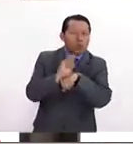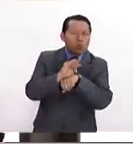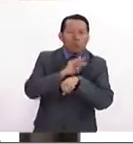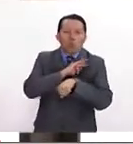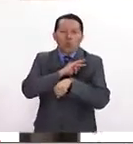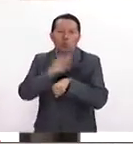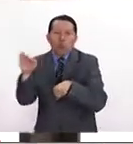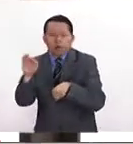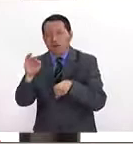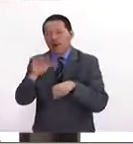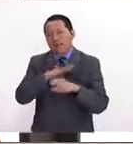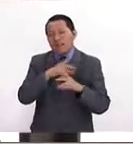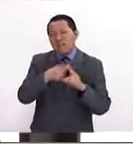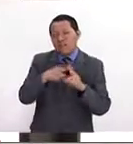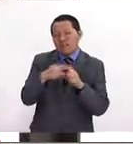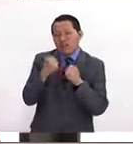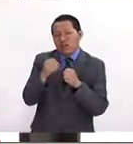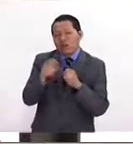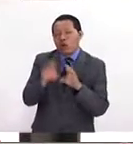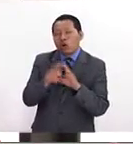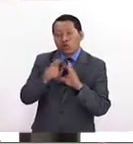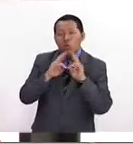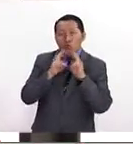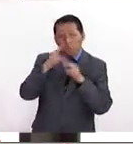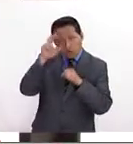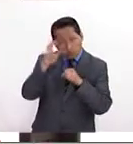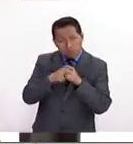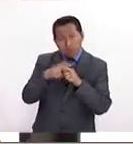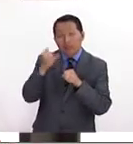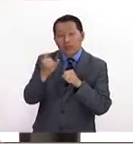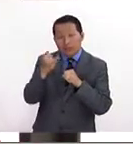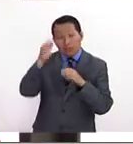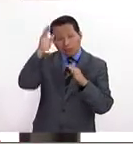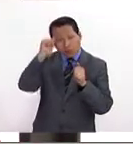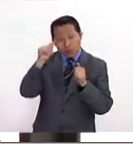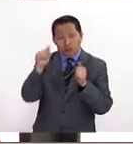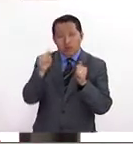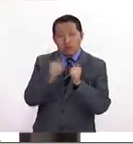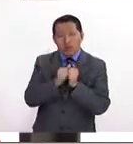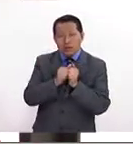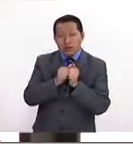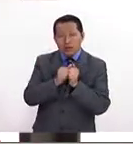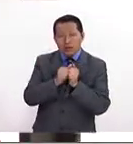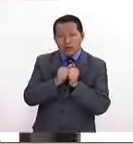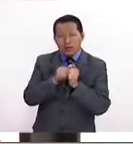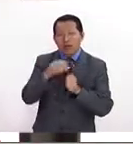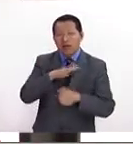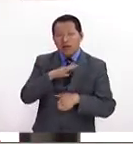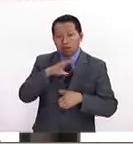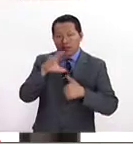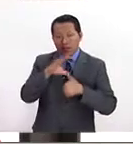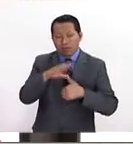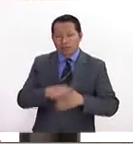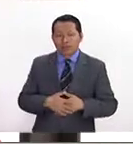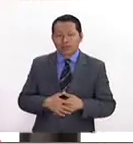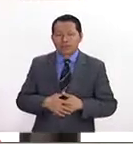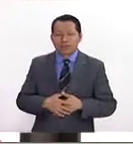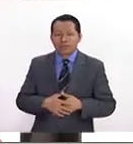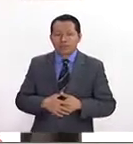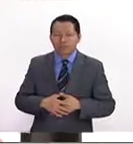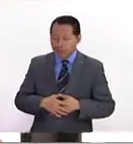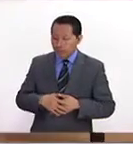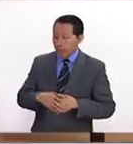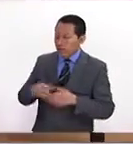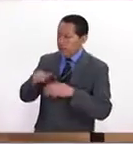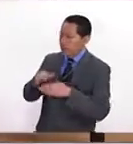en contrapeso a otros mercados como el de la Unión Europea y el del Tratado de América Libre con América del Norte. Claro. Ahora, hablar de los